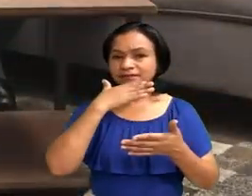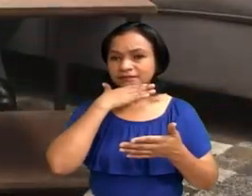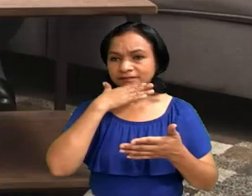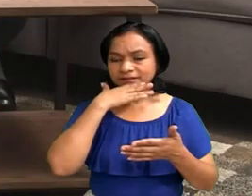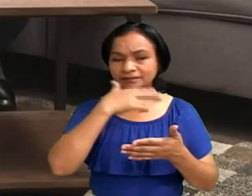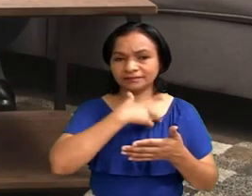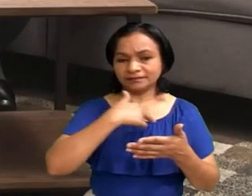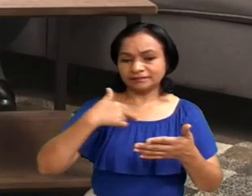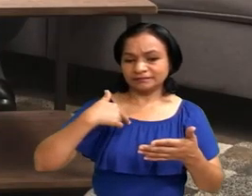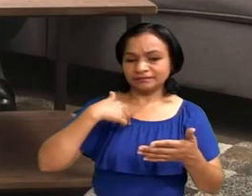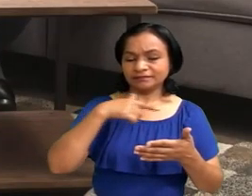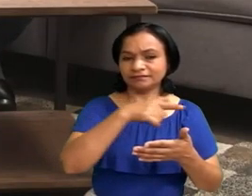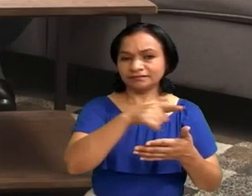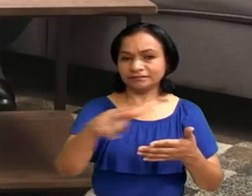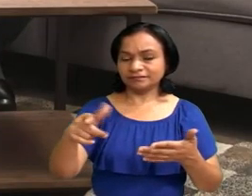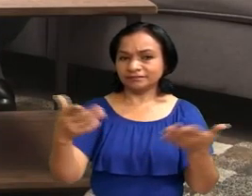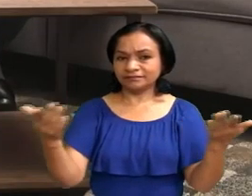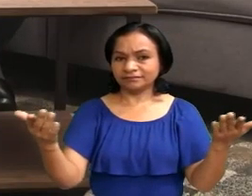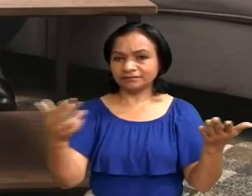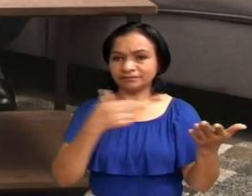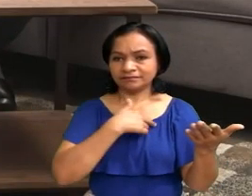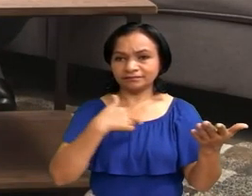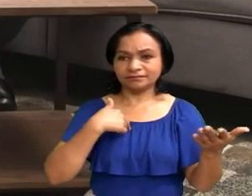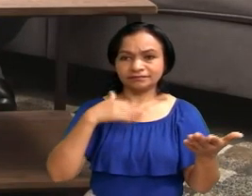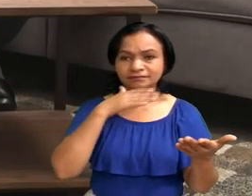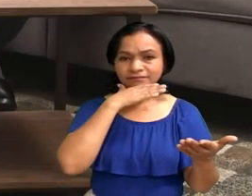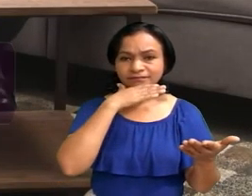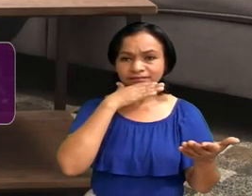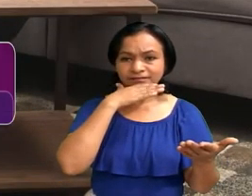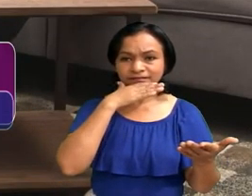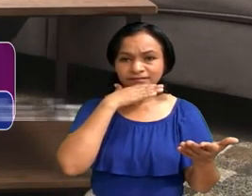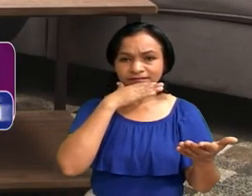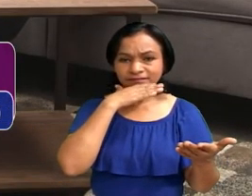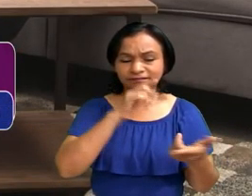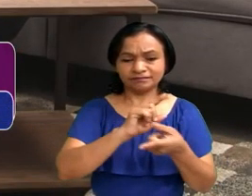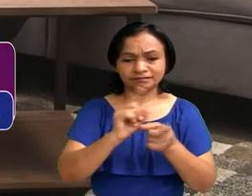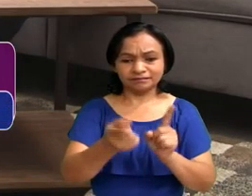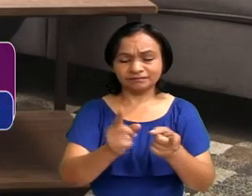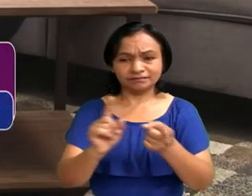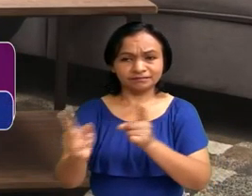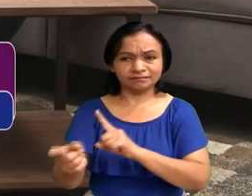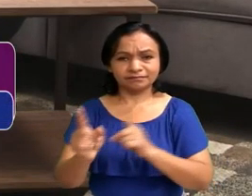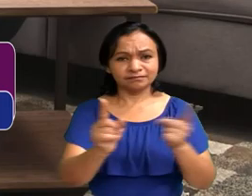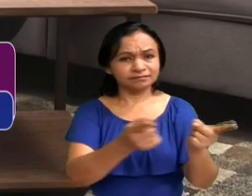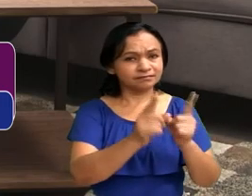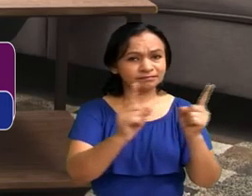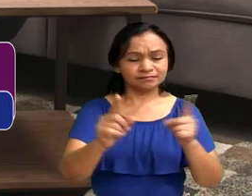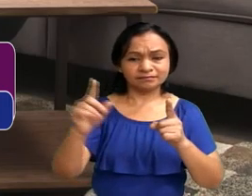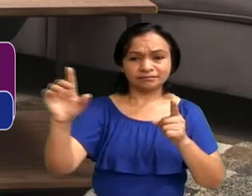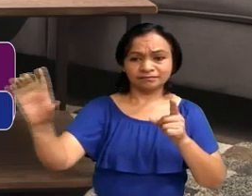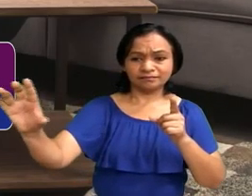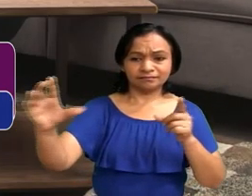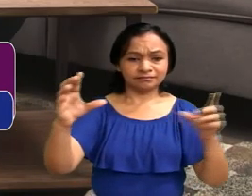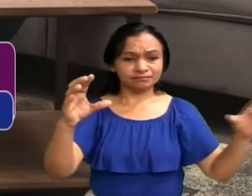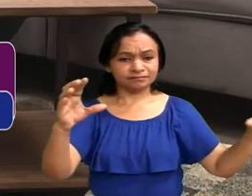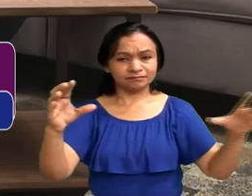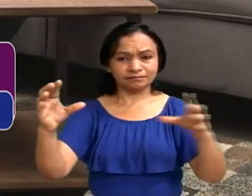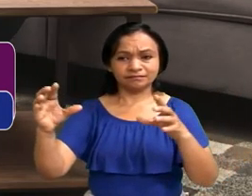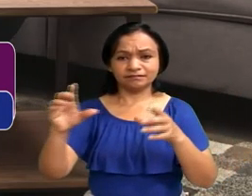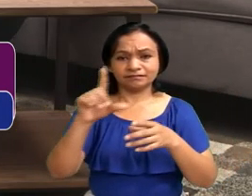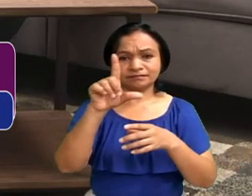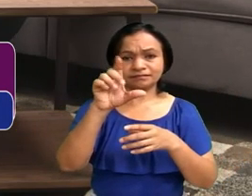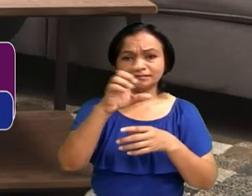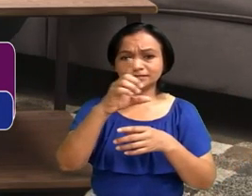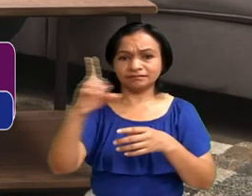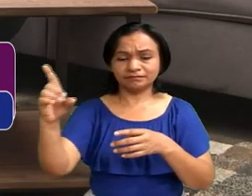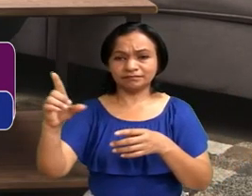se presentaban en el teatro. O sea, había una complicación porque tenían que hacer un montón de cambios, un sinnúmero de focos para poderlo hacer. Ahora con LED